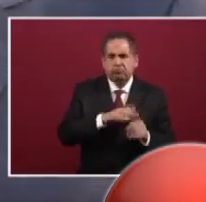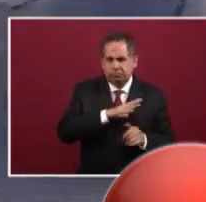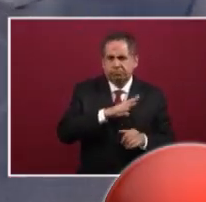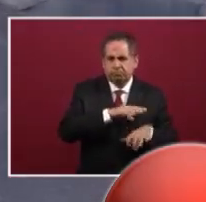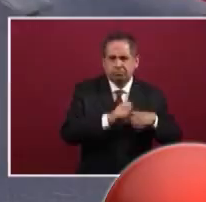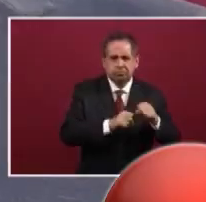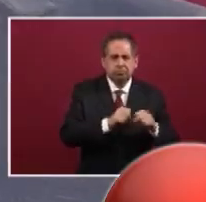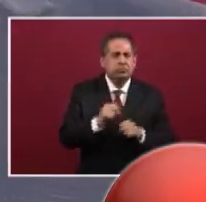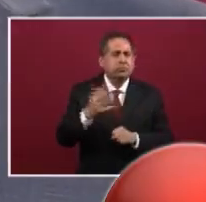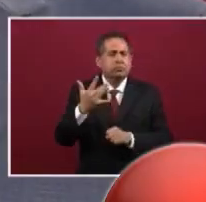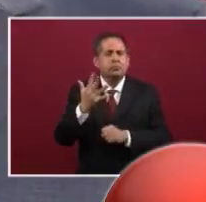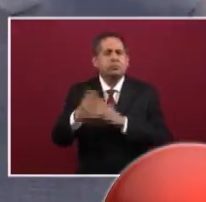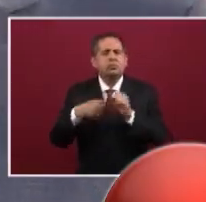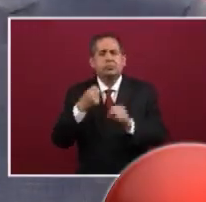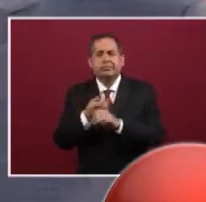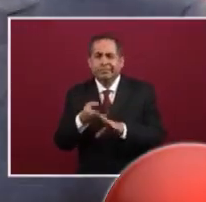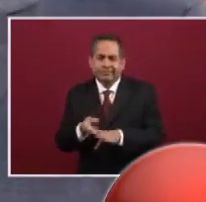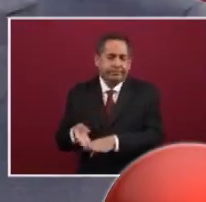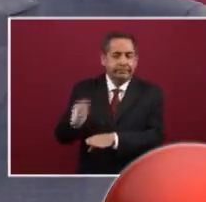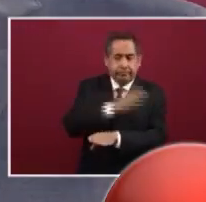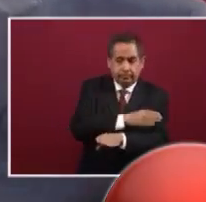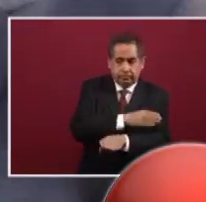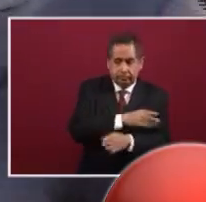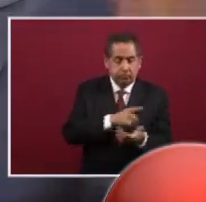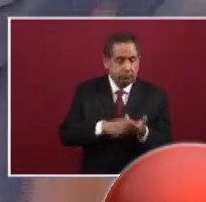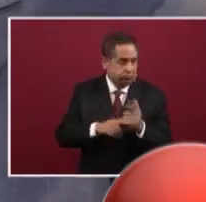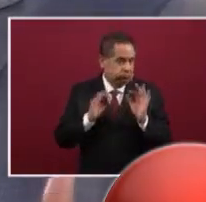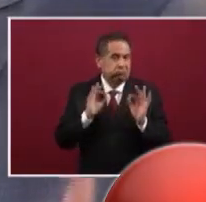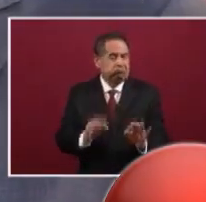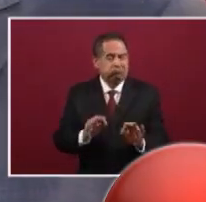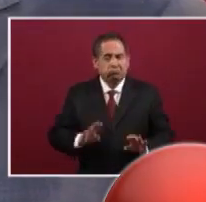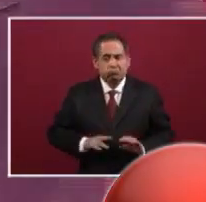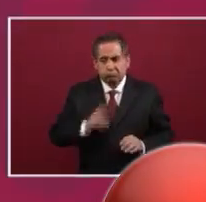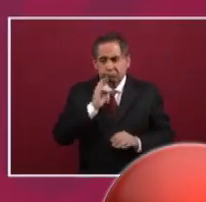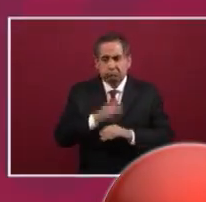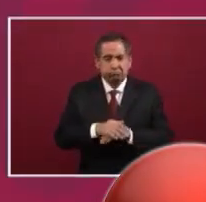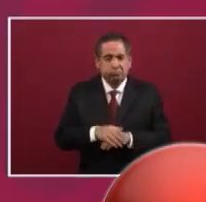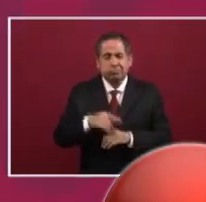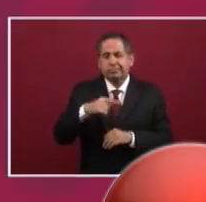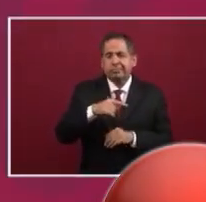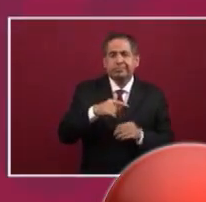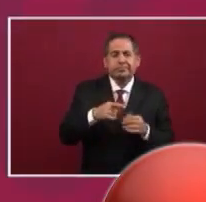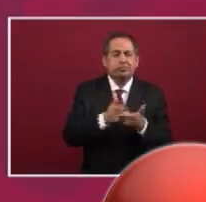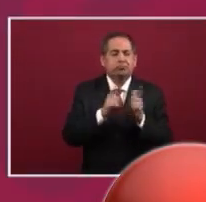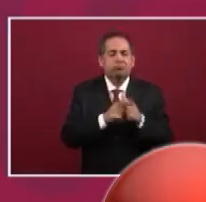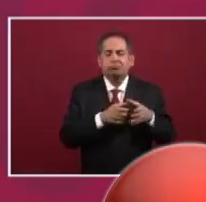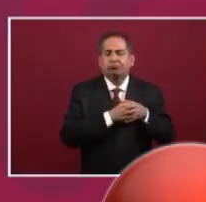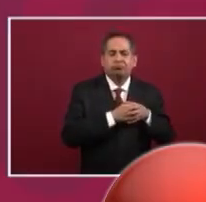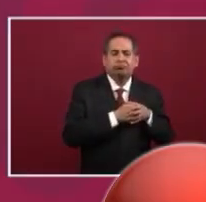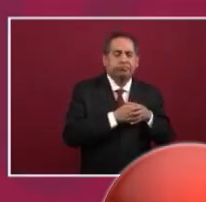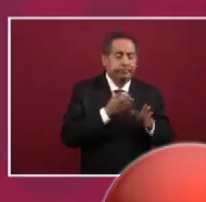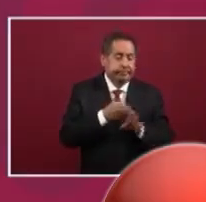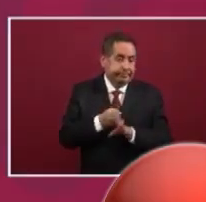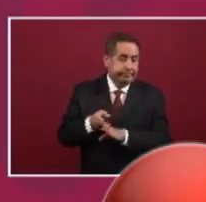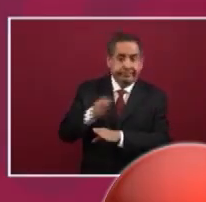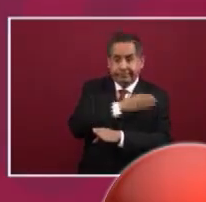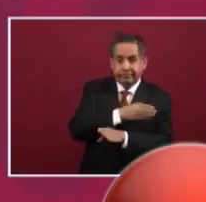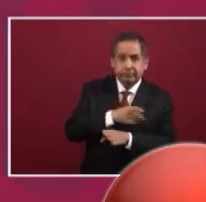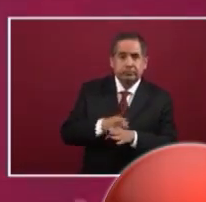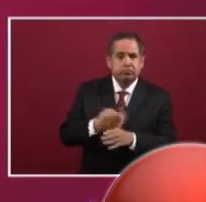En 50 años antes de que se impusiera la política neoliberal, la economía de